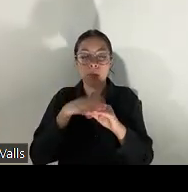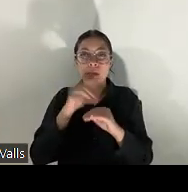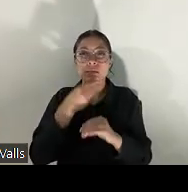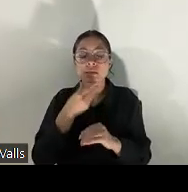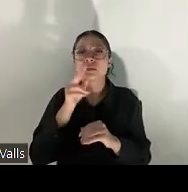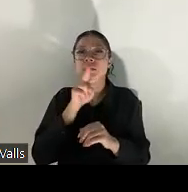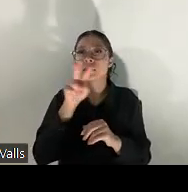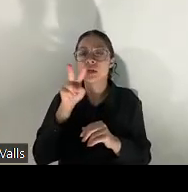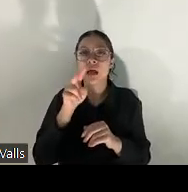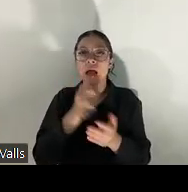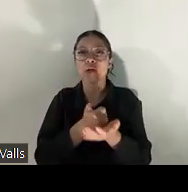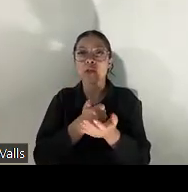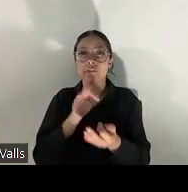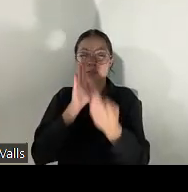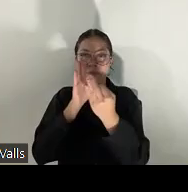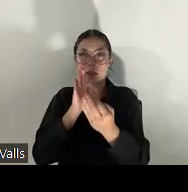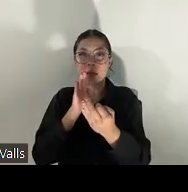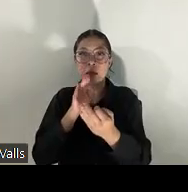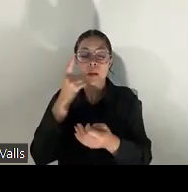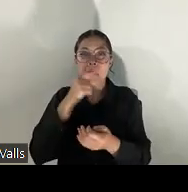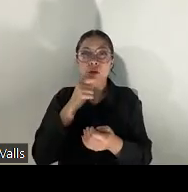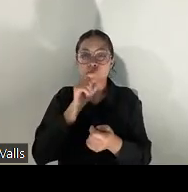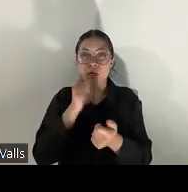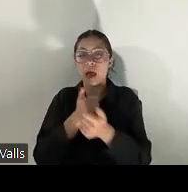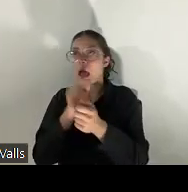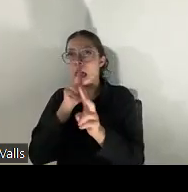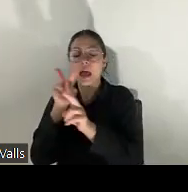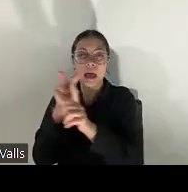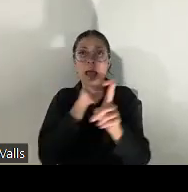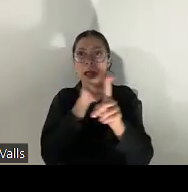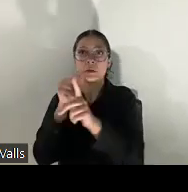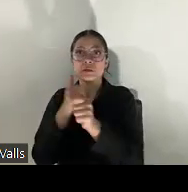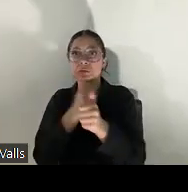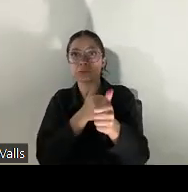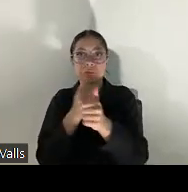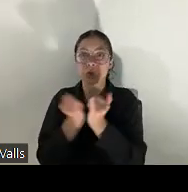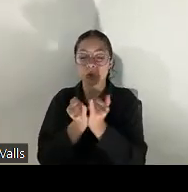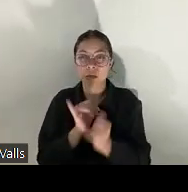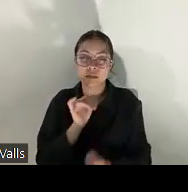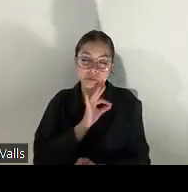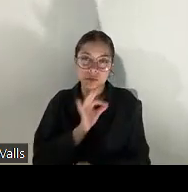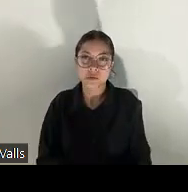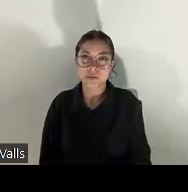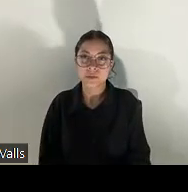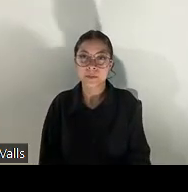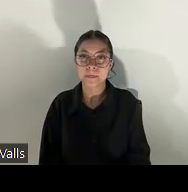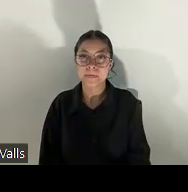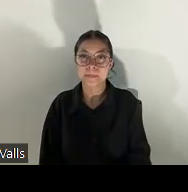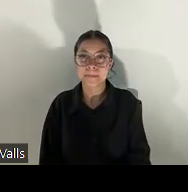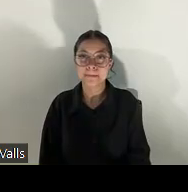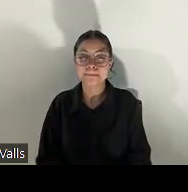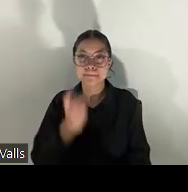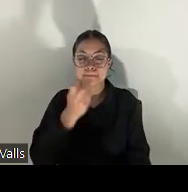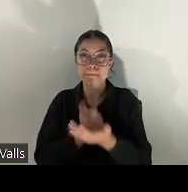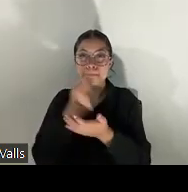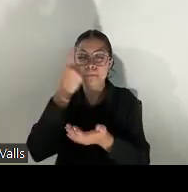cabeza y un poquito más de frente a nosotros, y entonces logramos que empiecen a fijar y a seguir. Aquí también sirve para la intervención. Igual